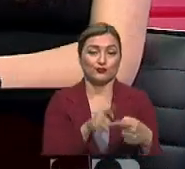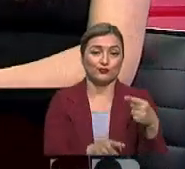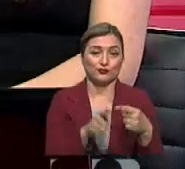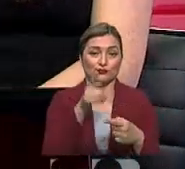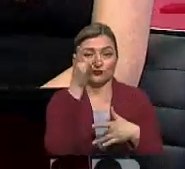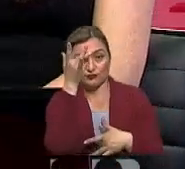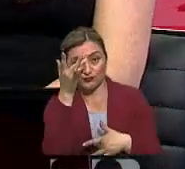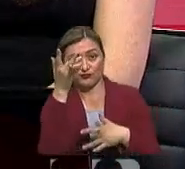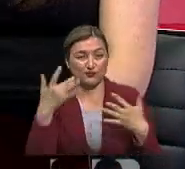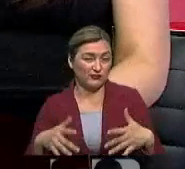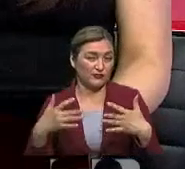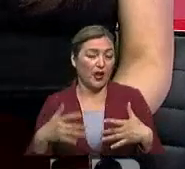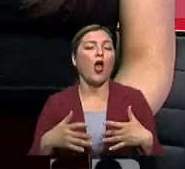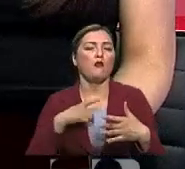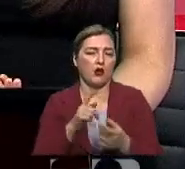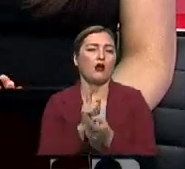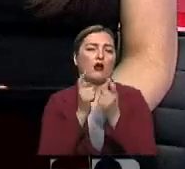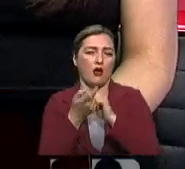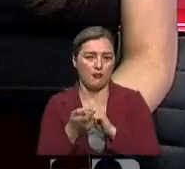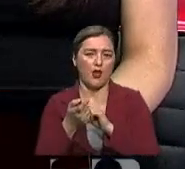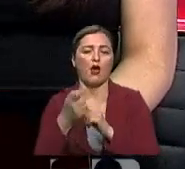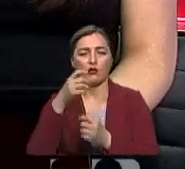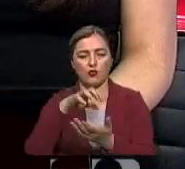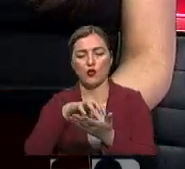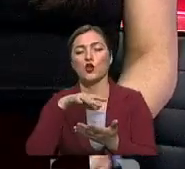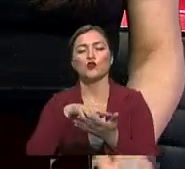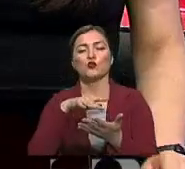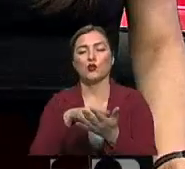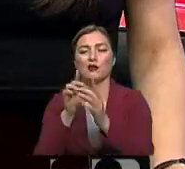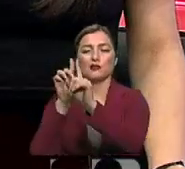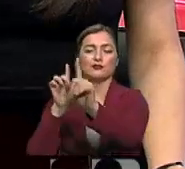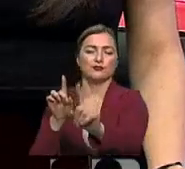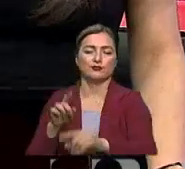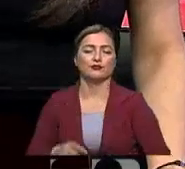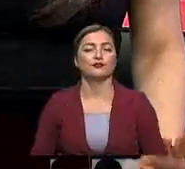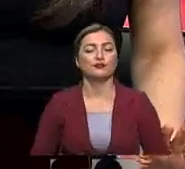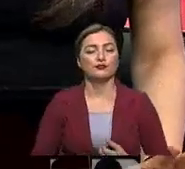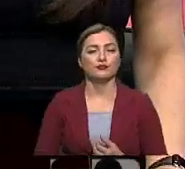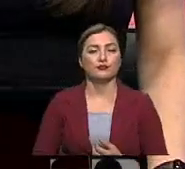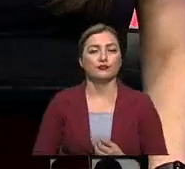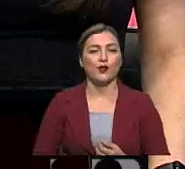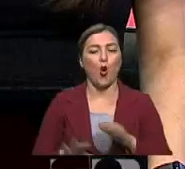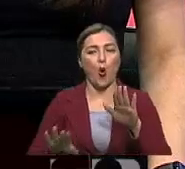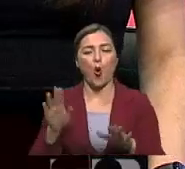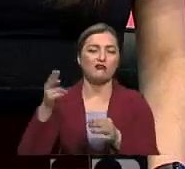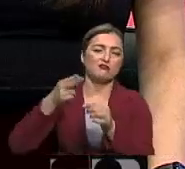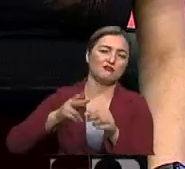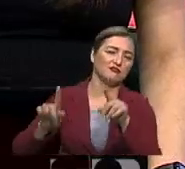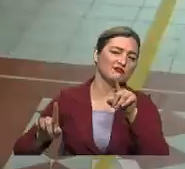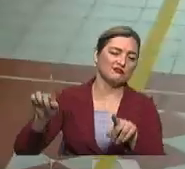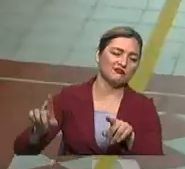por enfermedades agravantes tienen como alternativas instituciones que ofrezcan educación a distancia o semipresencial.